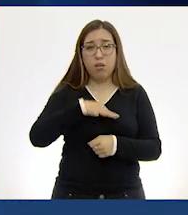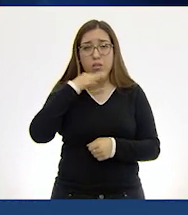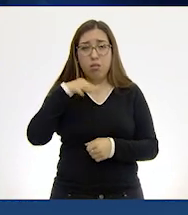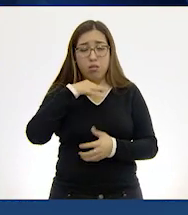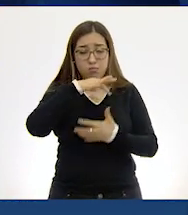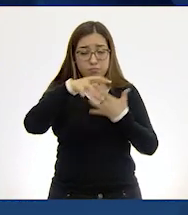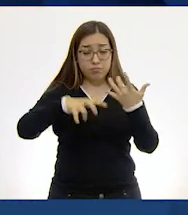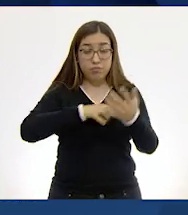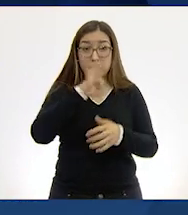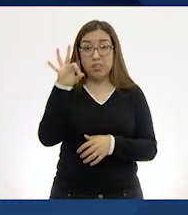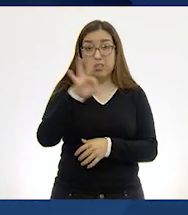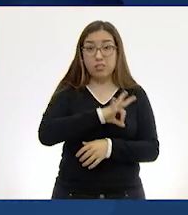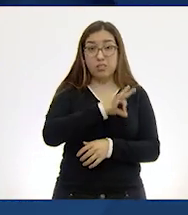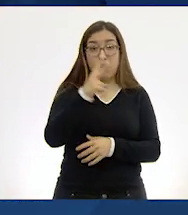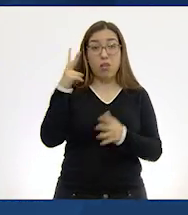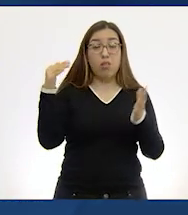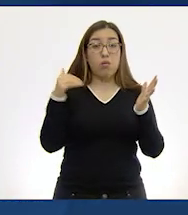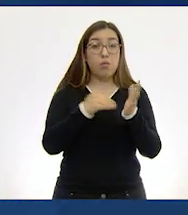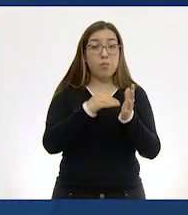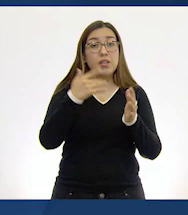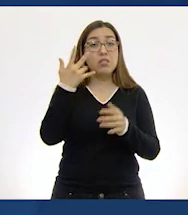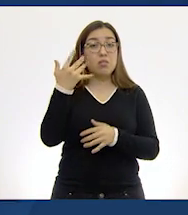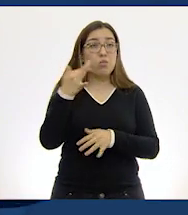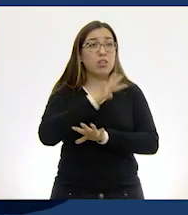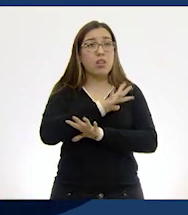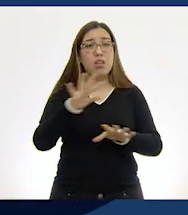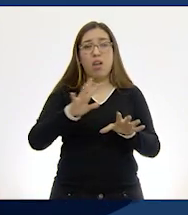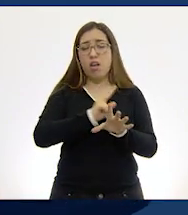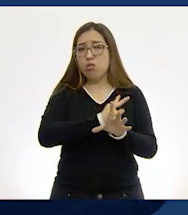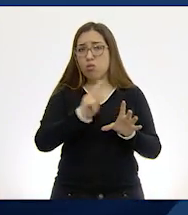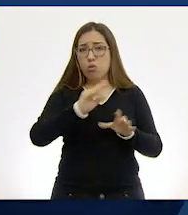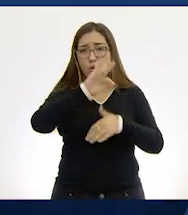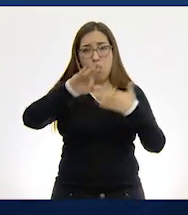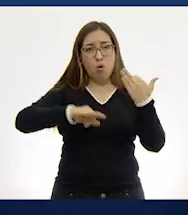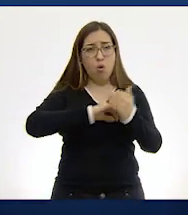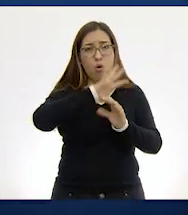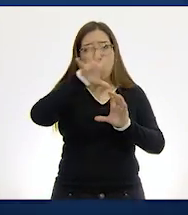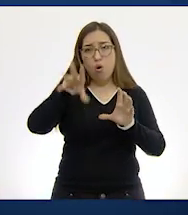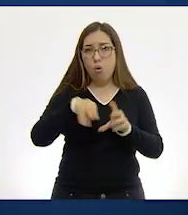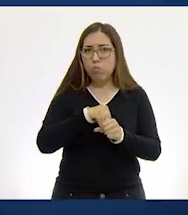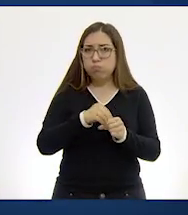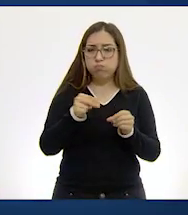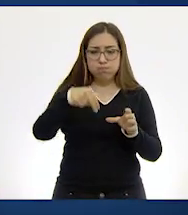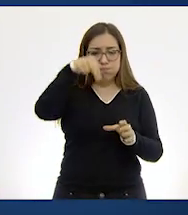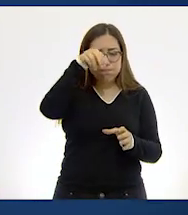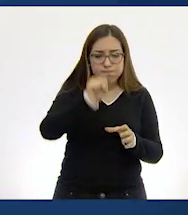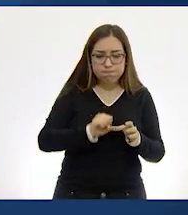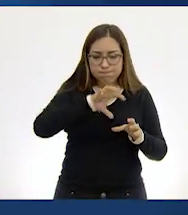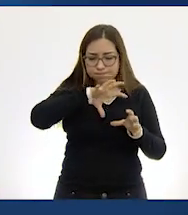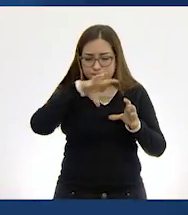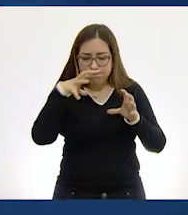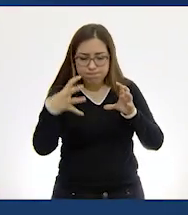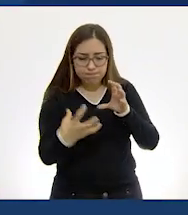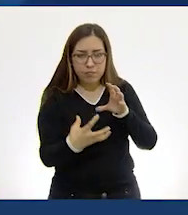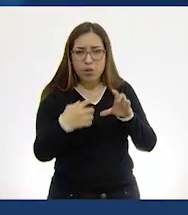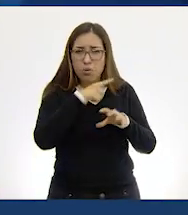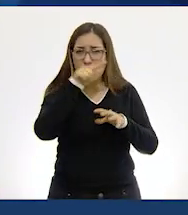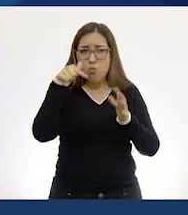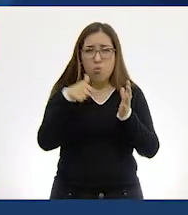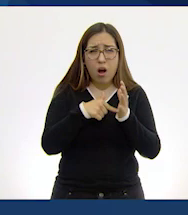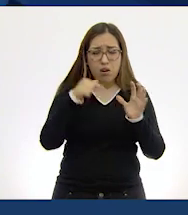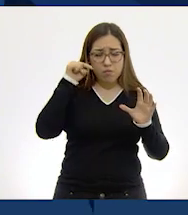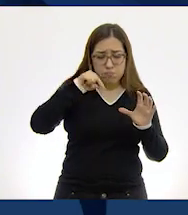para el 2050 cerca del 90% ya esté impactado directamente. Estoy hablando de los polos, estoy hablando de zonas en donde